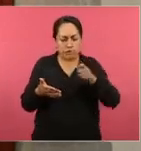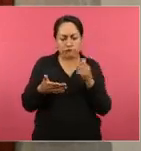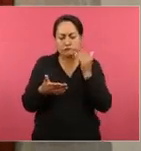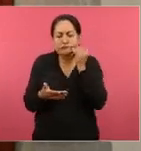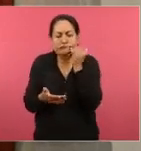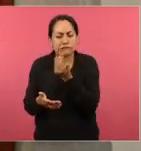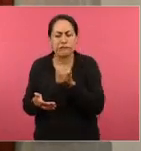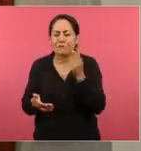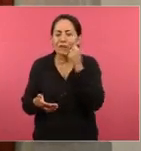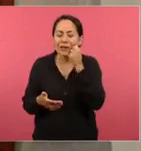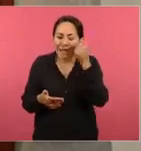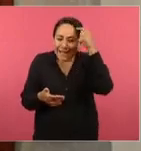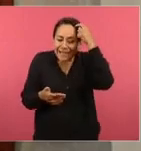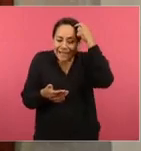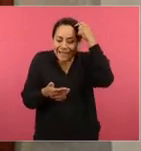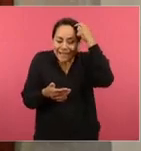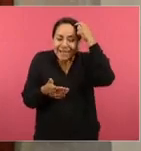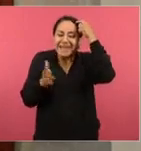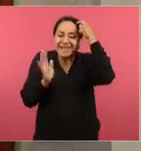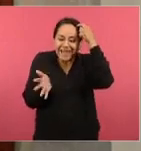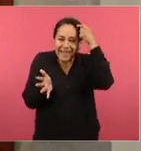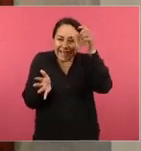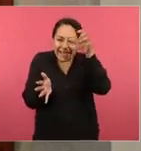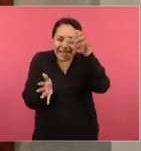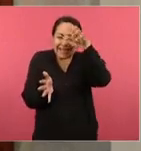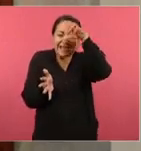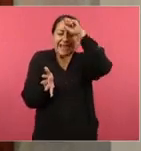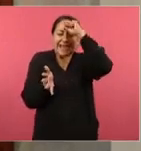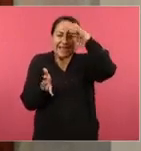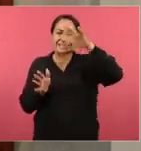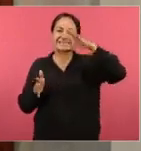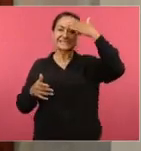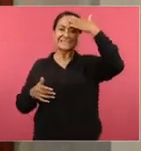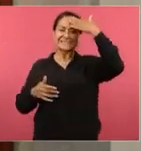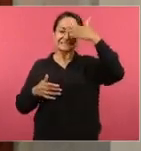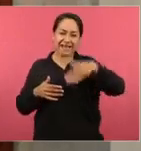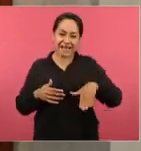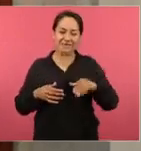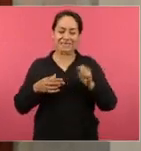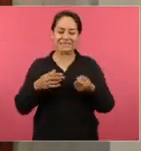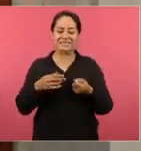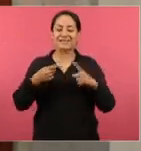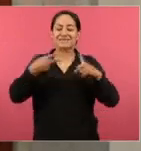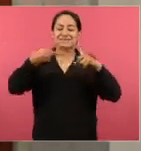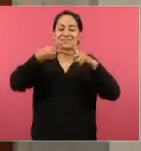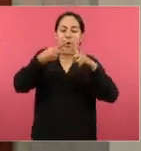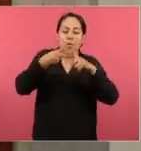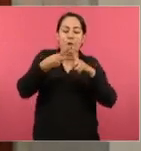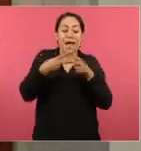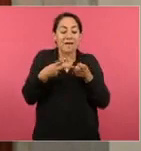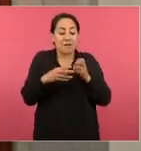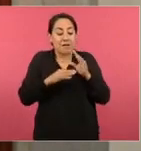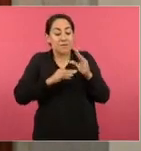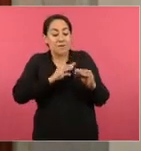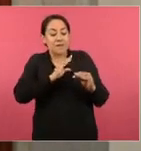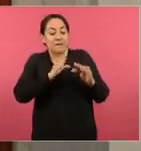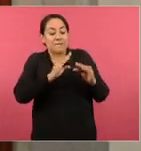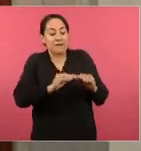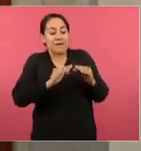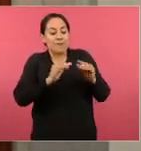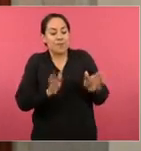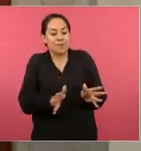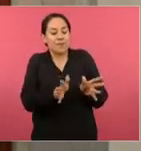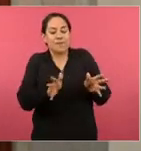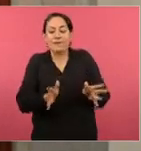maneja, pero la noción o el concepto ya está presente. Ahora hay que irlo afinando. Y después hay que